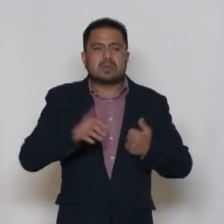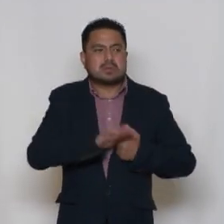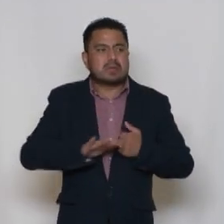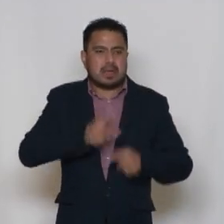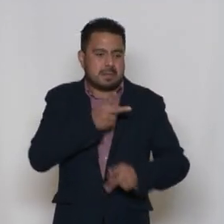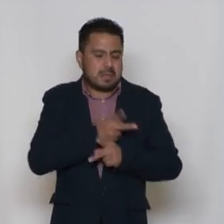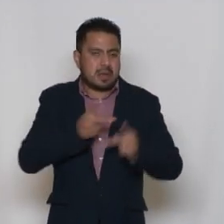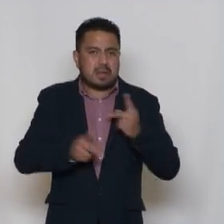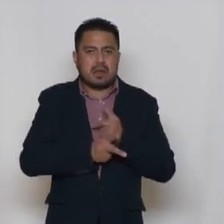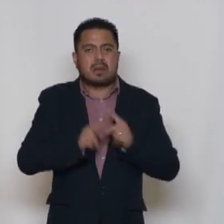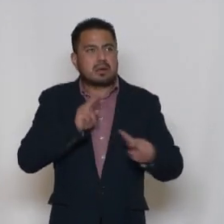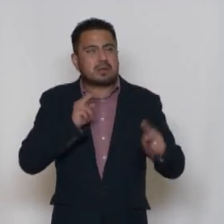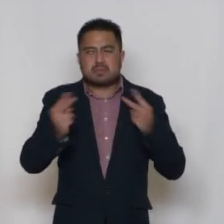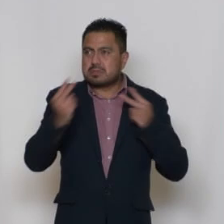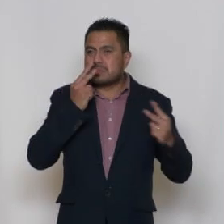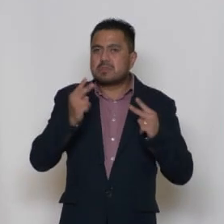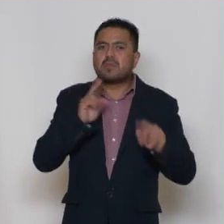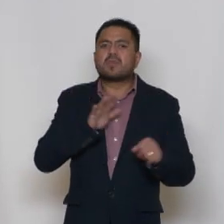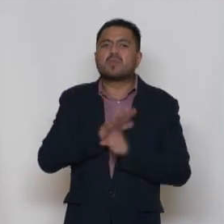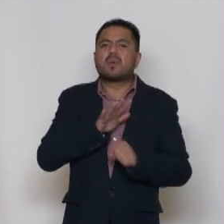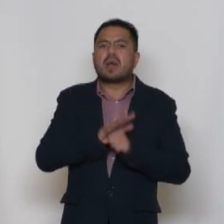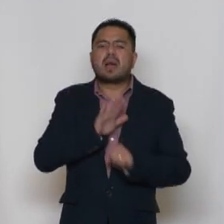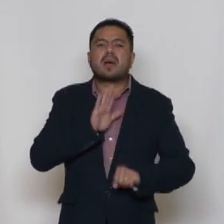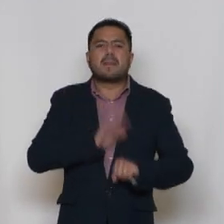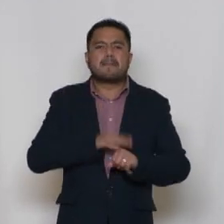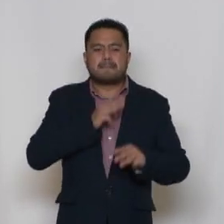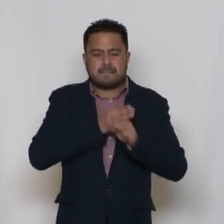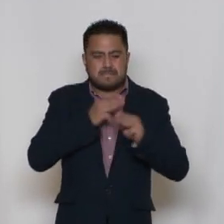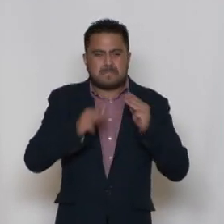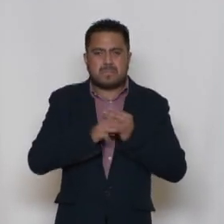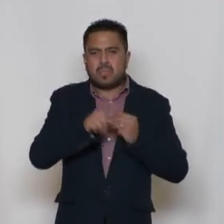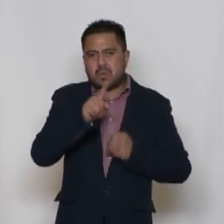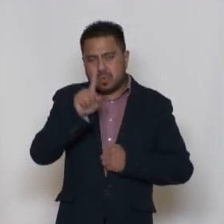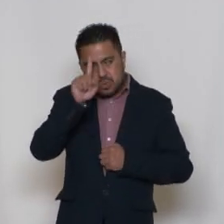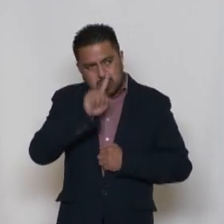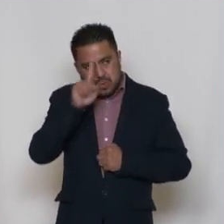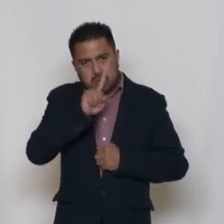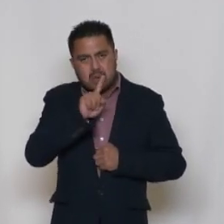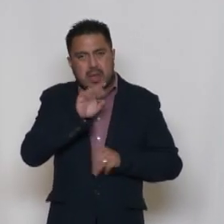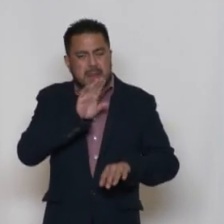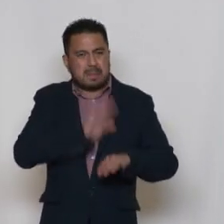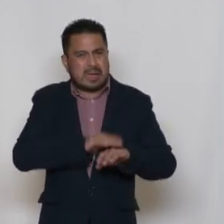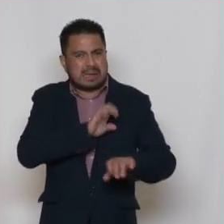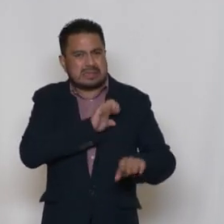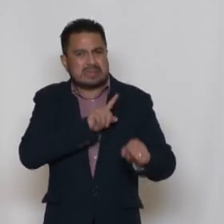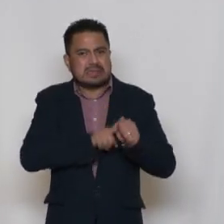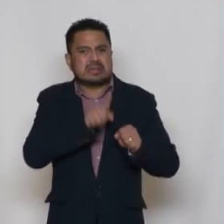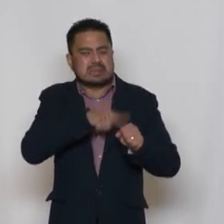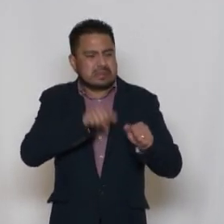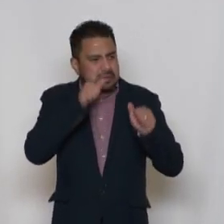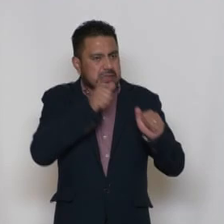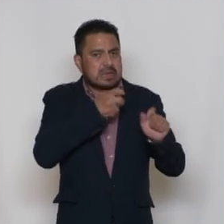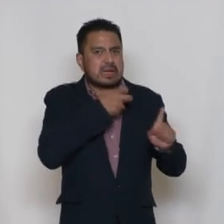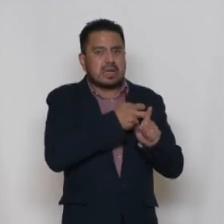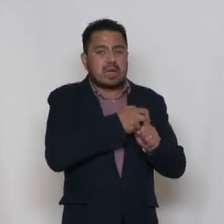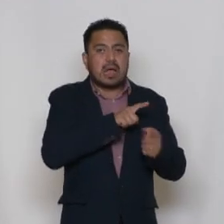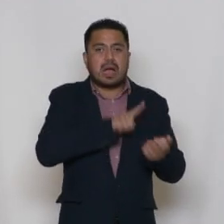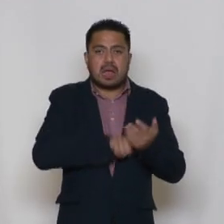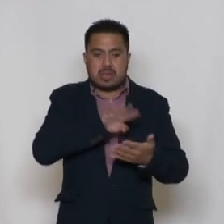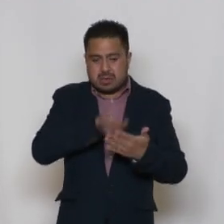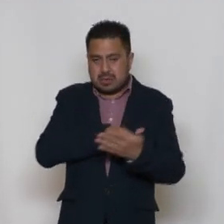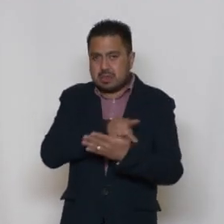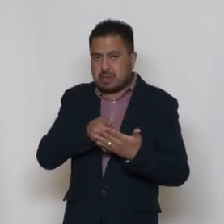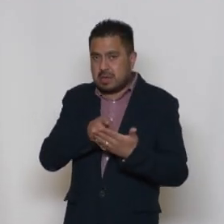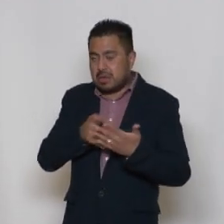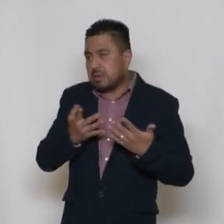bachillerato, ¿cuáles serían como las materias que les recomendarías poner especial atención si se quieren dedicar a esto? Sería